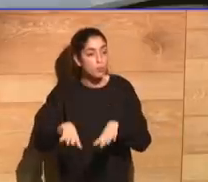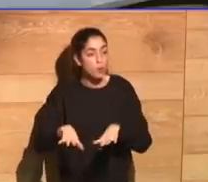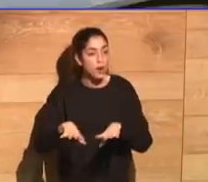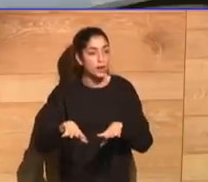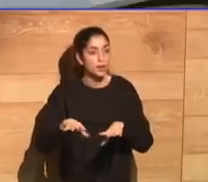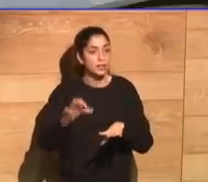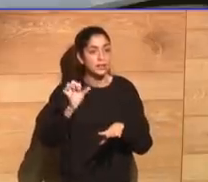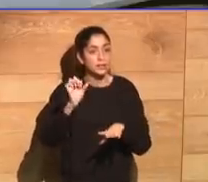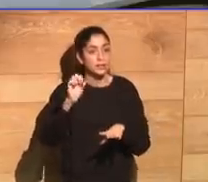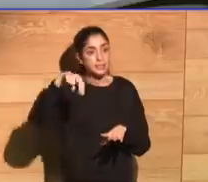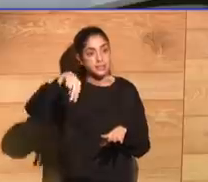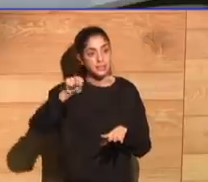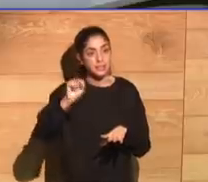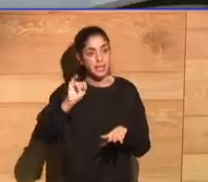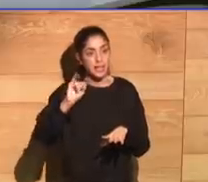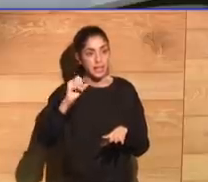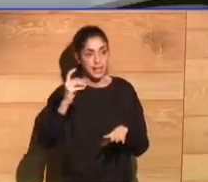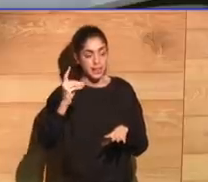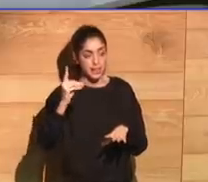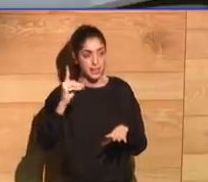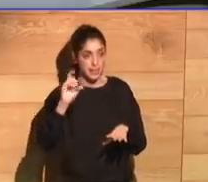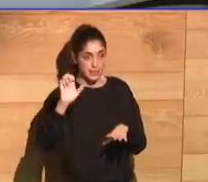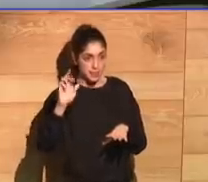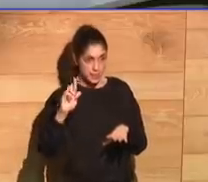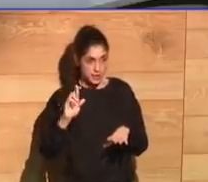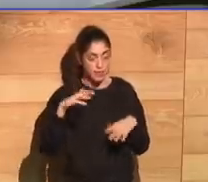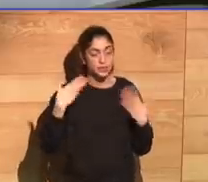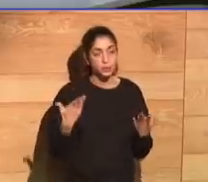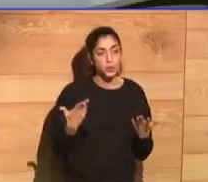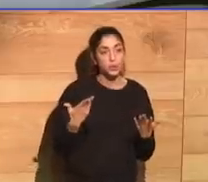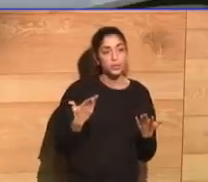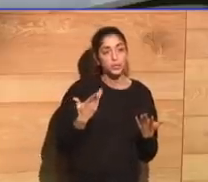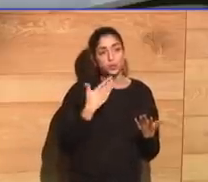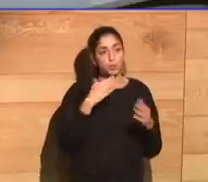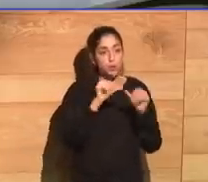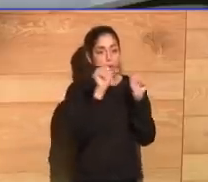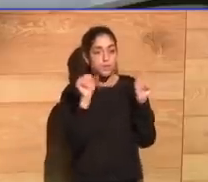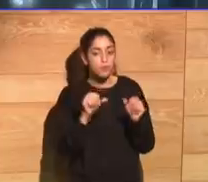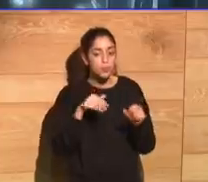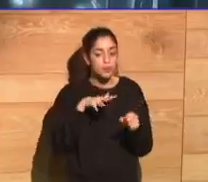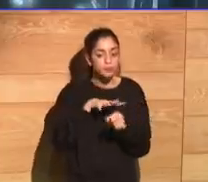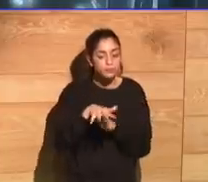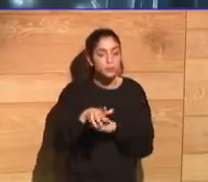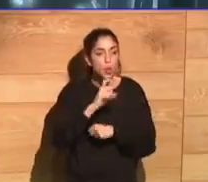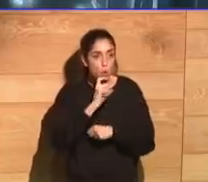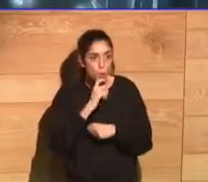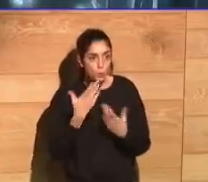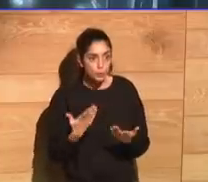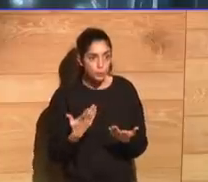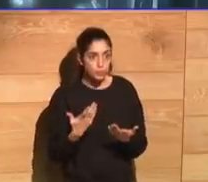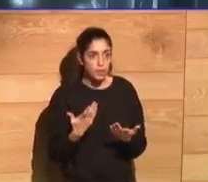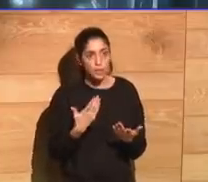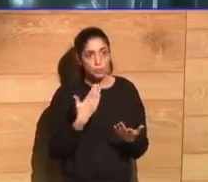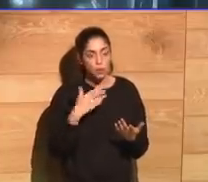porque ahí sí que hay que ahondar mucho en cuál es la manera en la que él lo aborda, pero sí que quiero sumarme a lo que dice